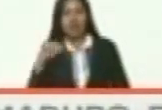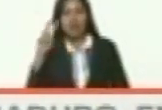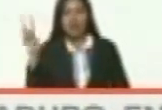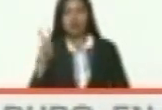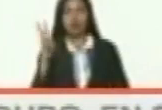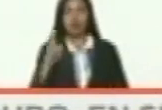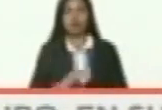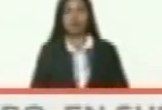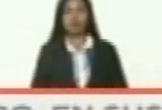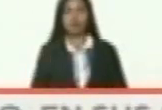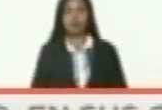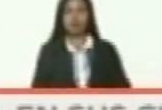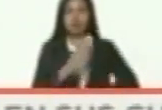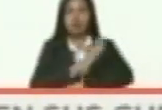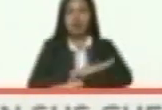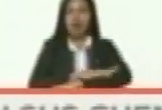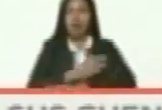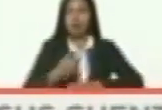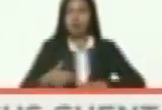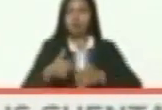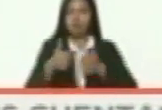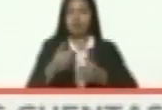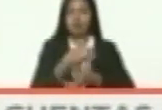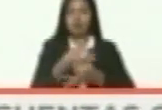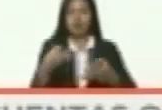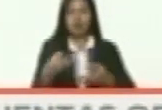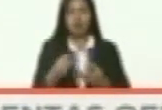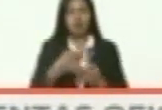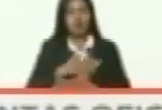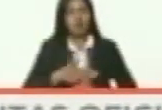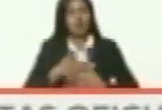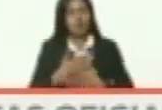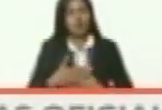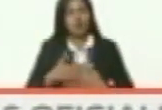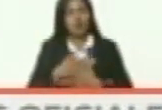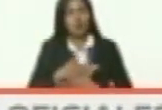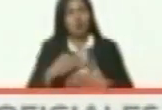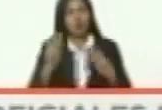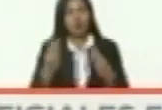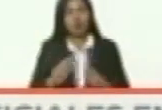Venezuela. El carácter afable, bondadoso,